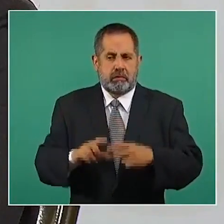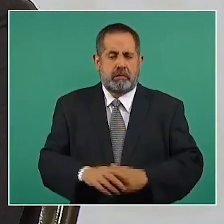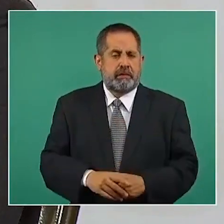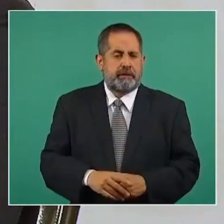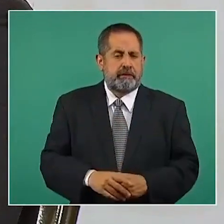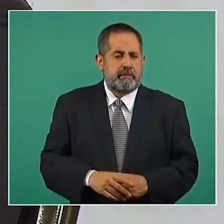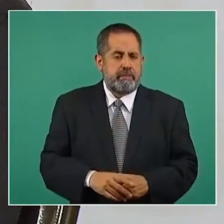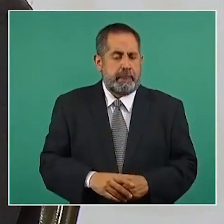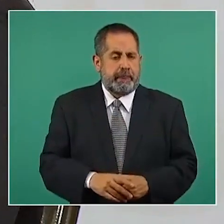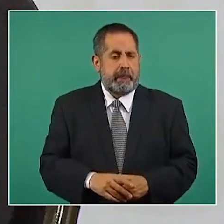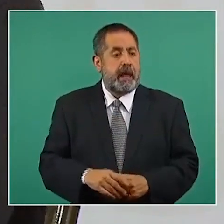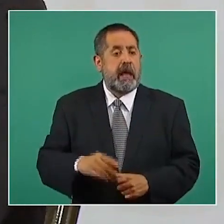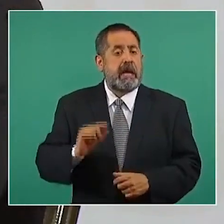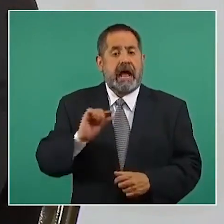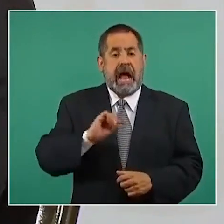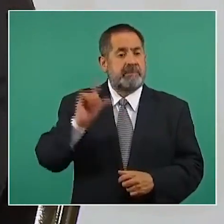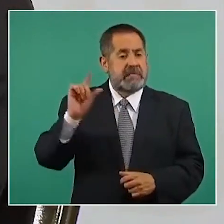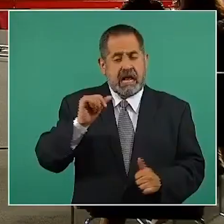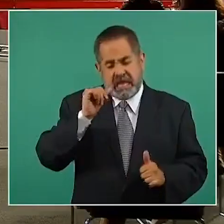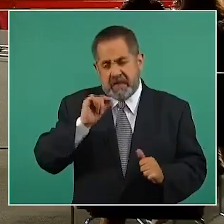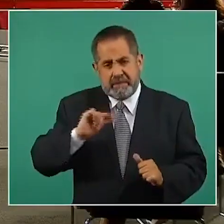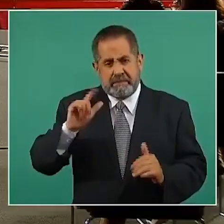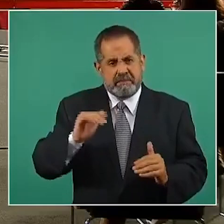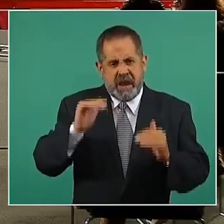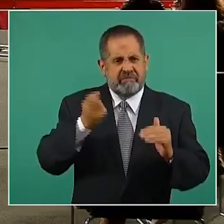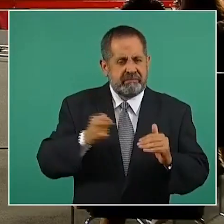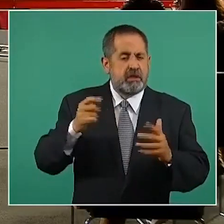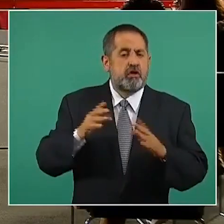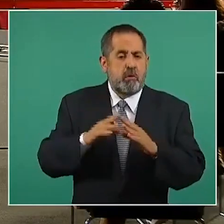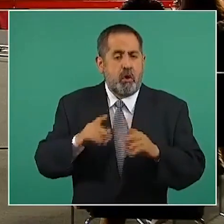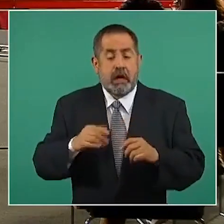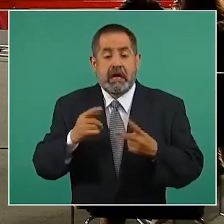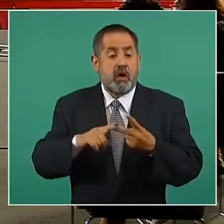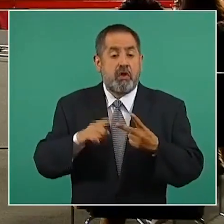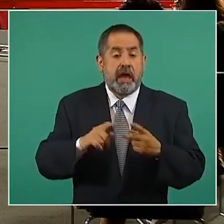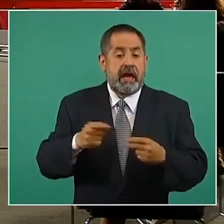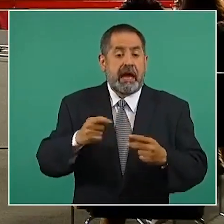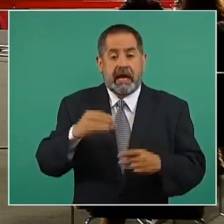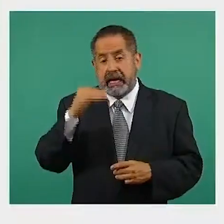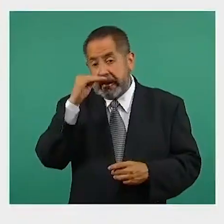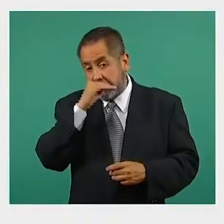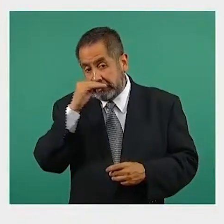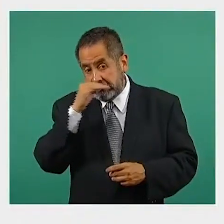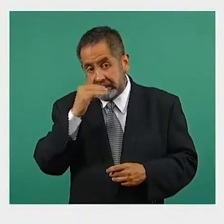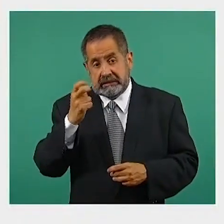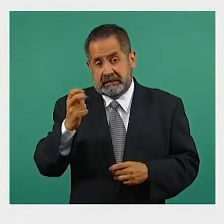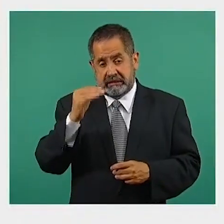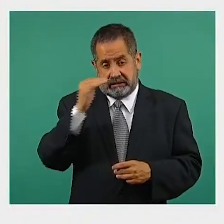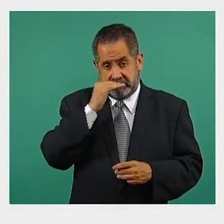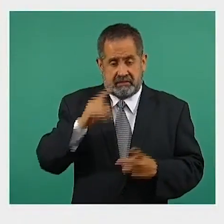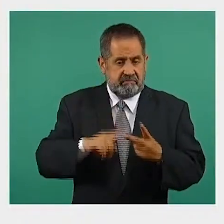La atención de alta especialidad con la continuidad de la operación, la gratuidad en el tercer nivel en ese contexto,